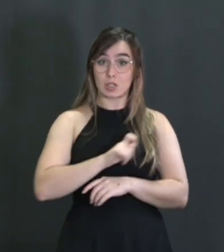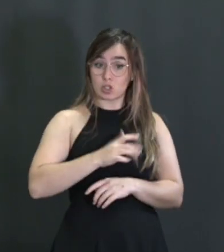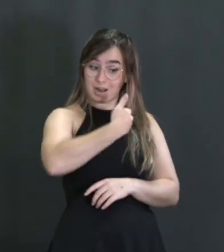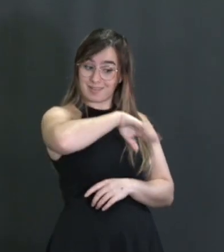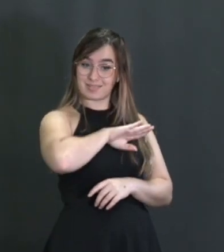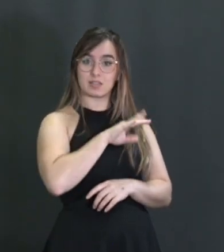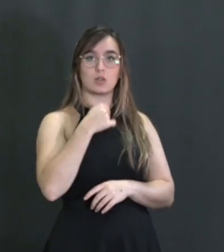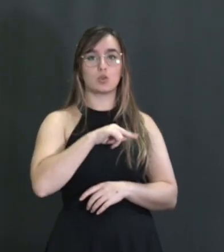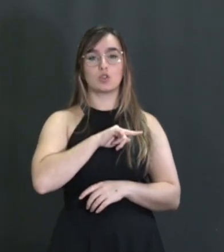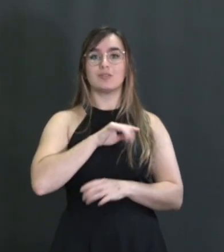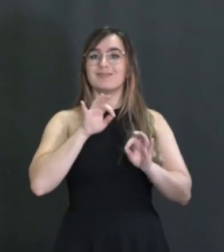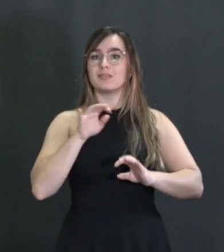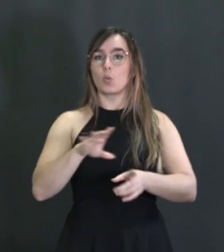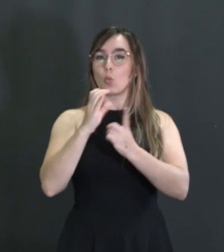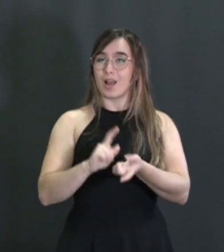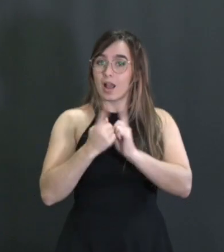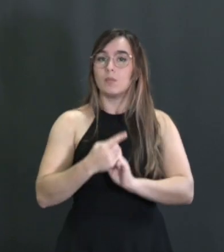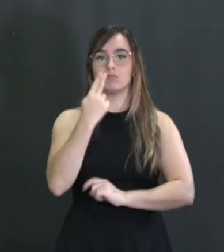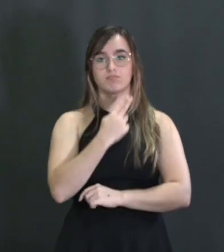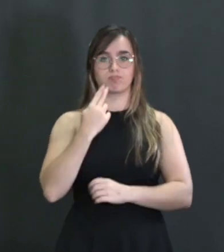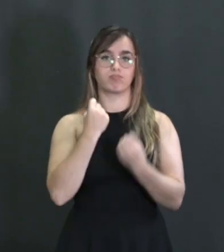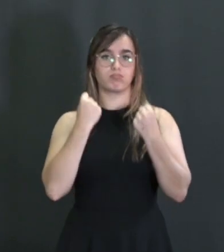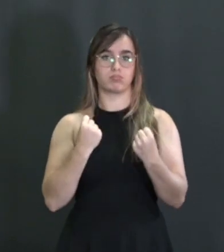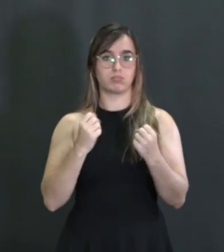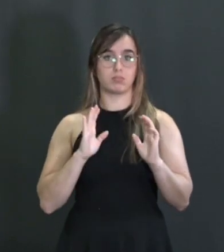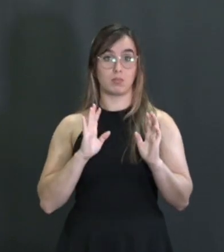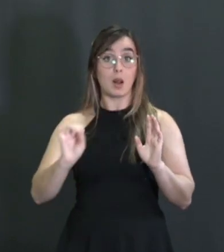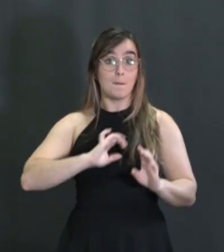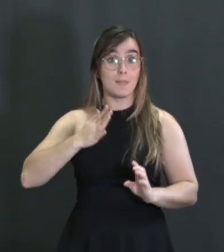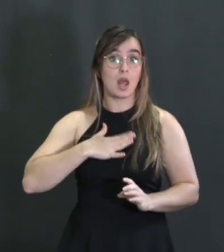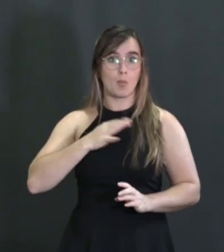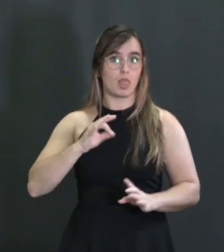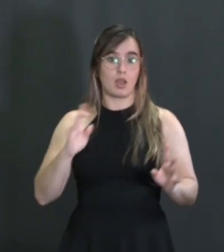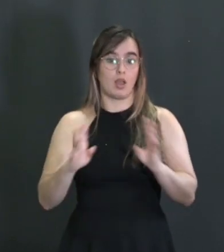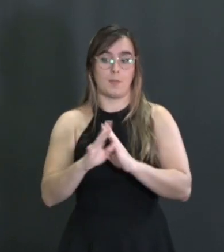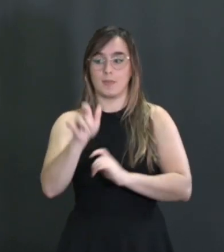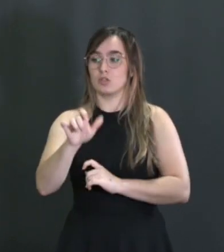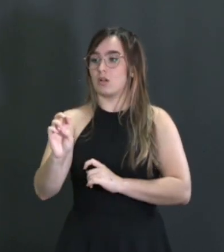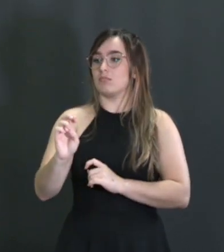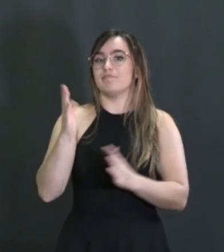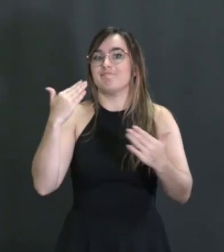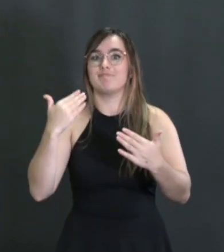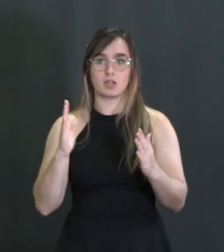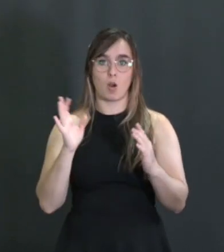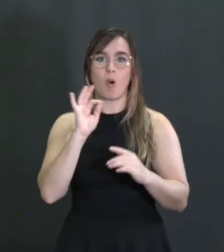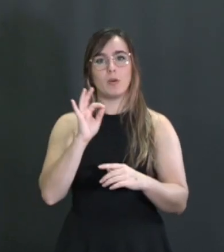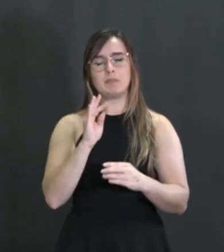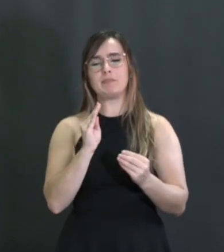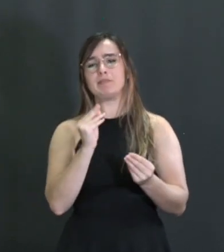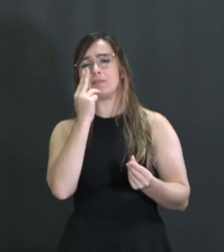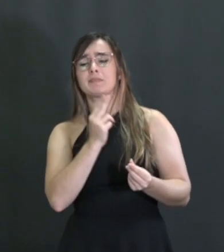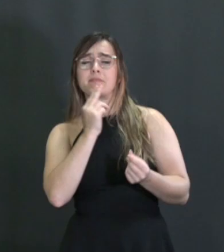comprometidas con este cambio cultural. Pero mañana puede venir personas que no lo estén, o no lo estén tanto, o lo estén de manera